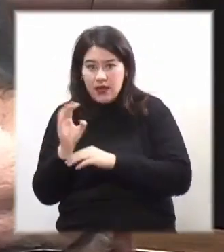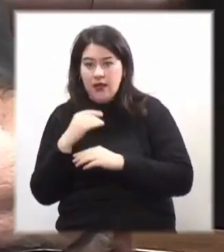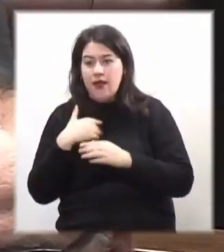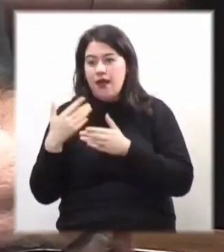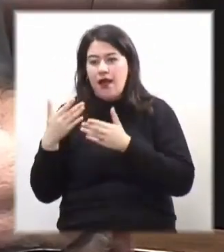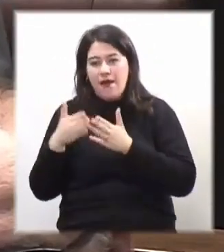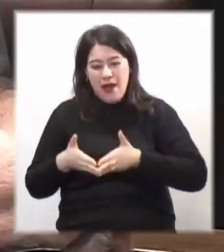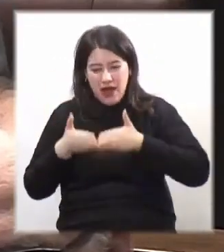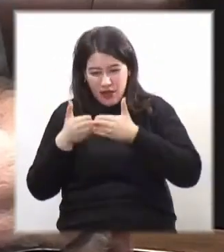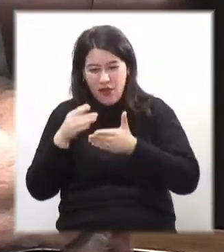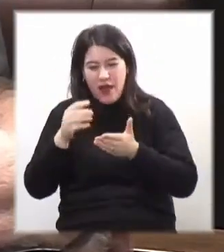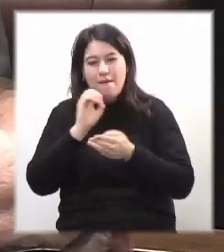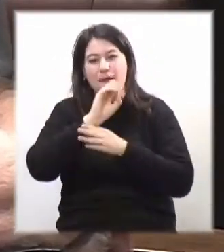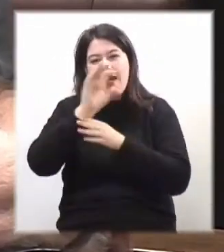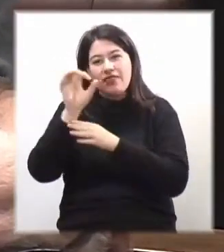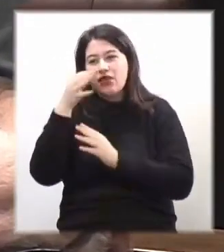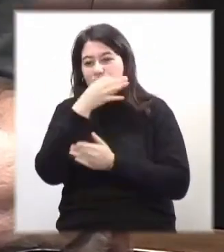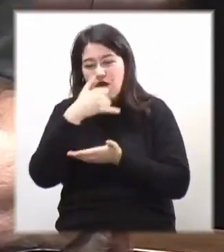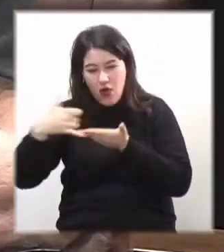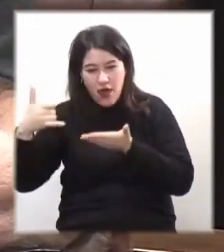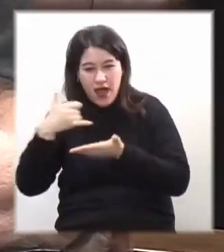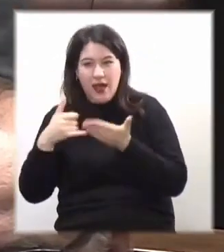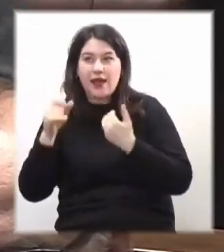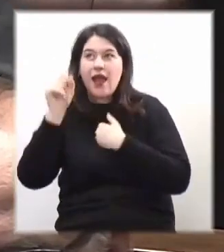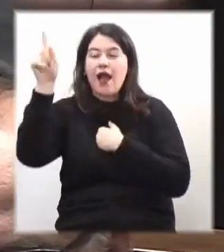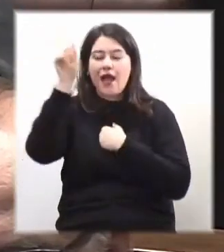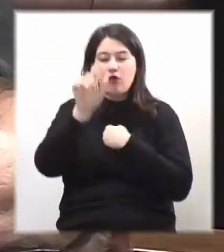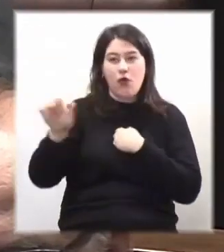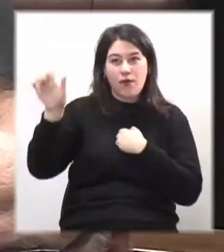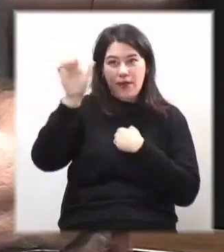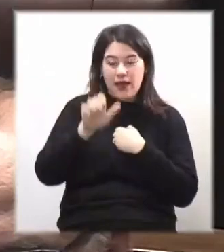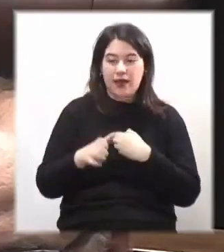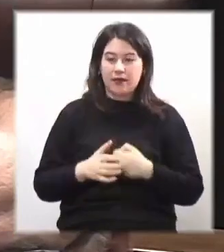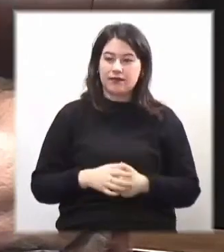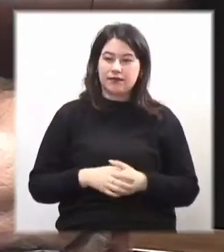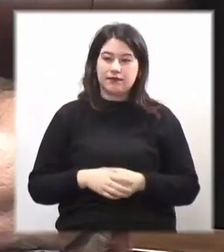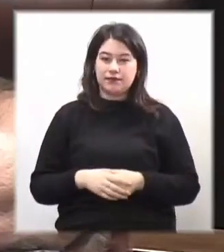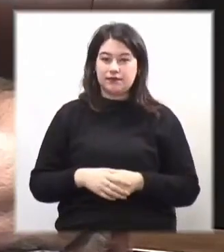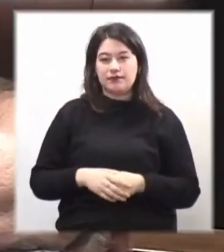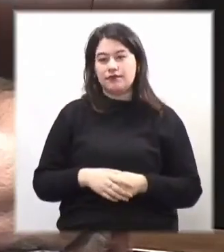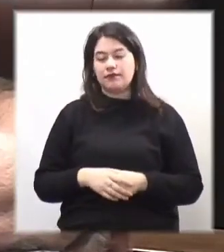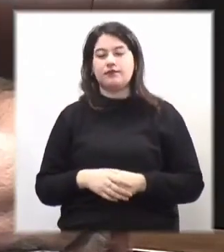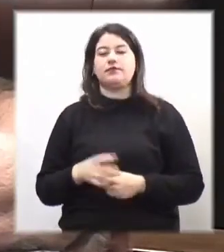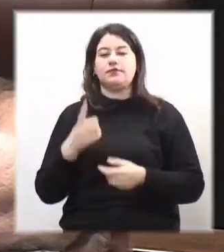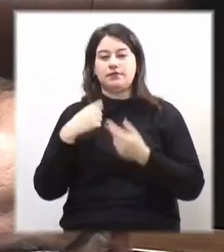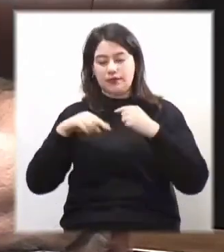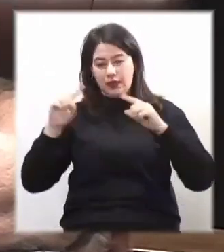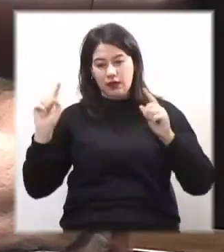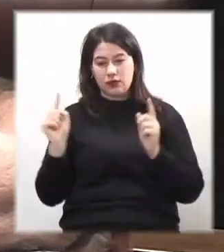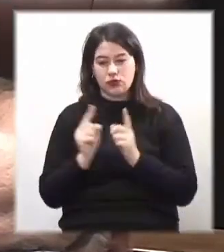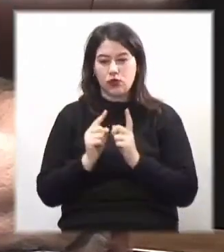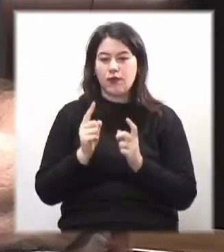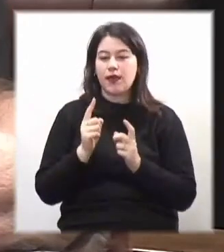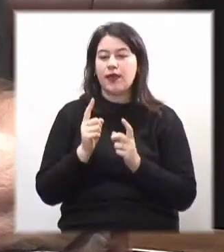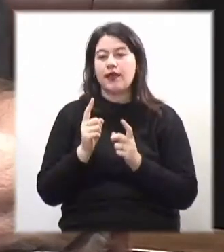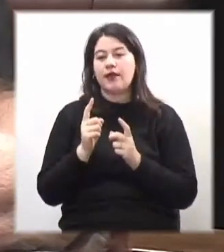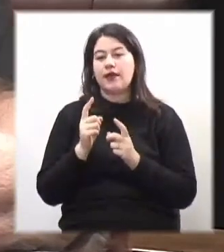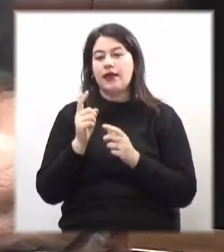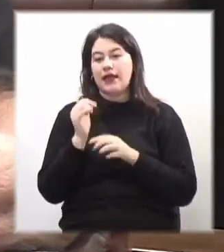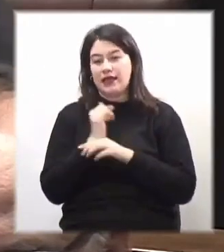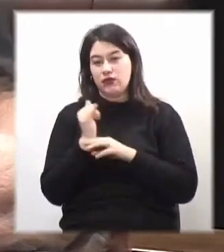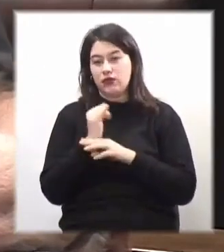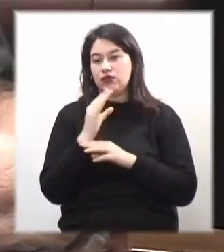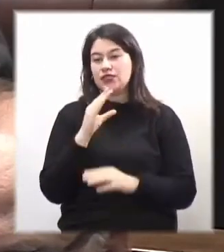principalmente para el envío de drogas ilícitas al mercado europeo así resume este reporte del instituto